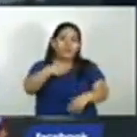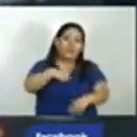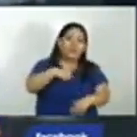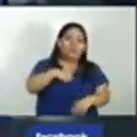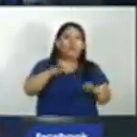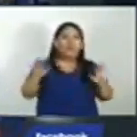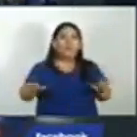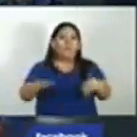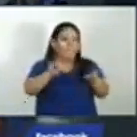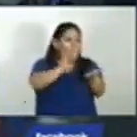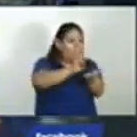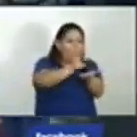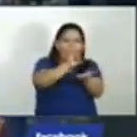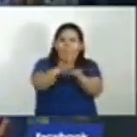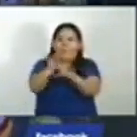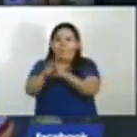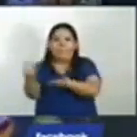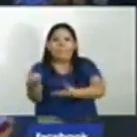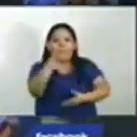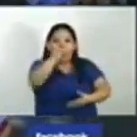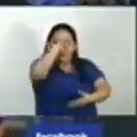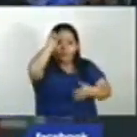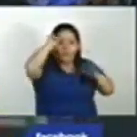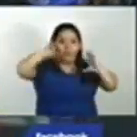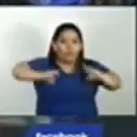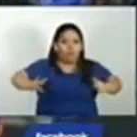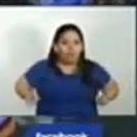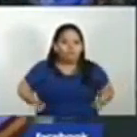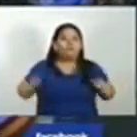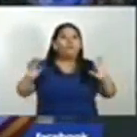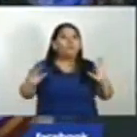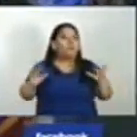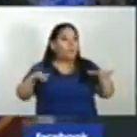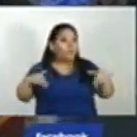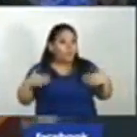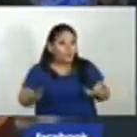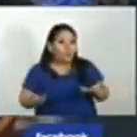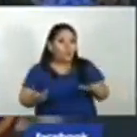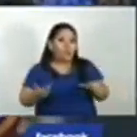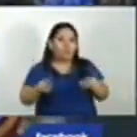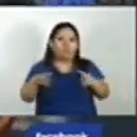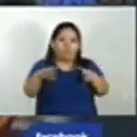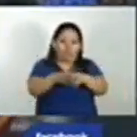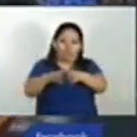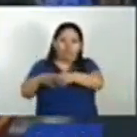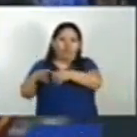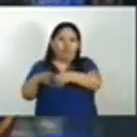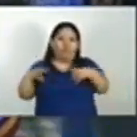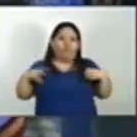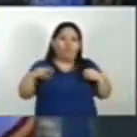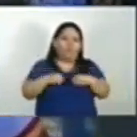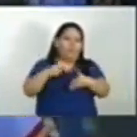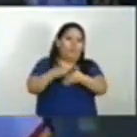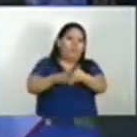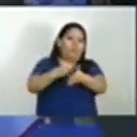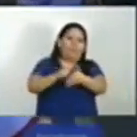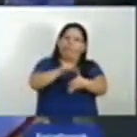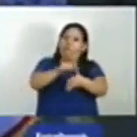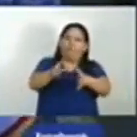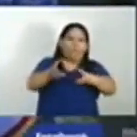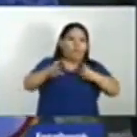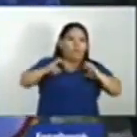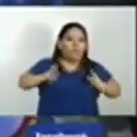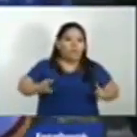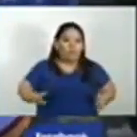tema de los despidos masivos de empleados públicos, por la criminalización de las actividades sindicales bajo este gobierno. Tenemos un esquema